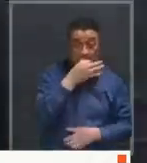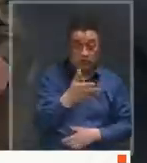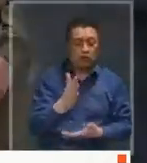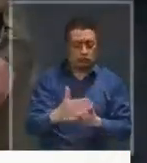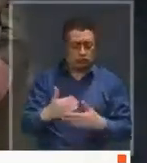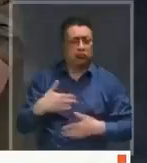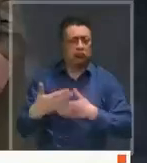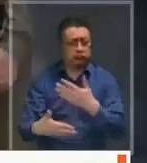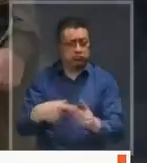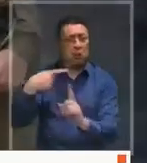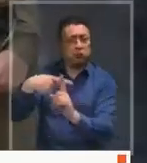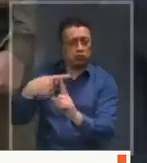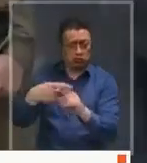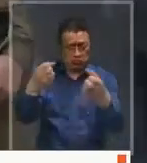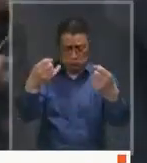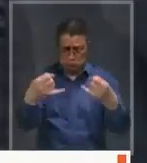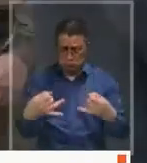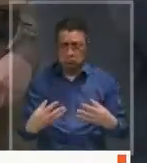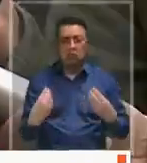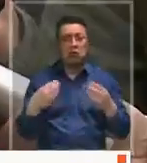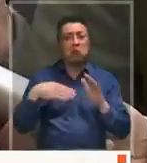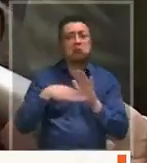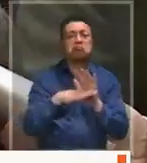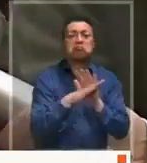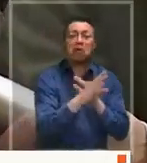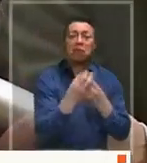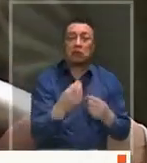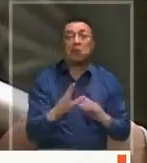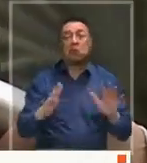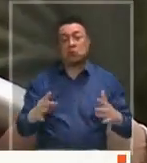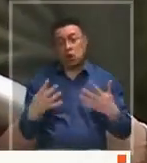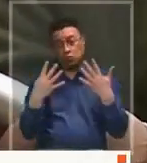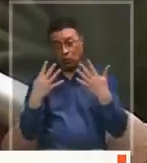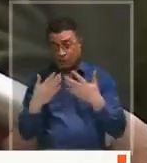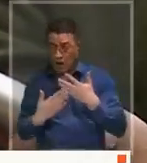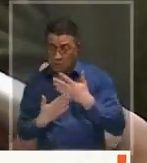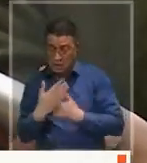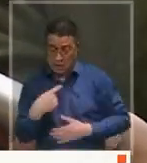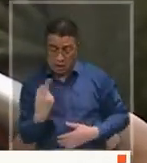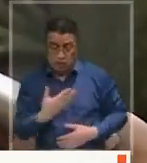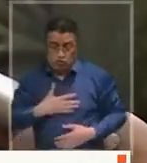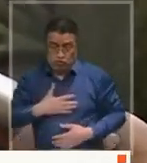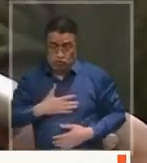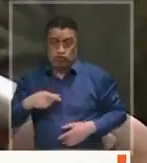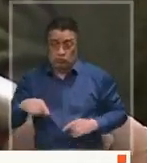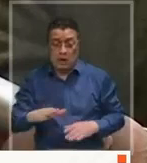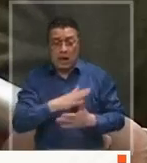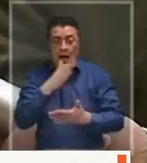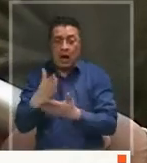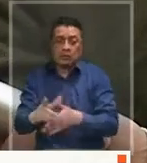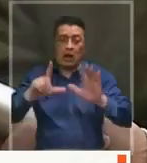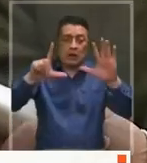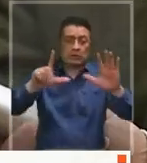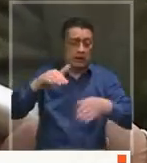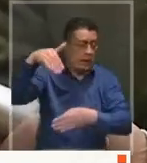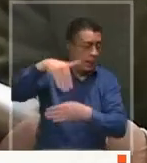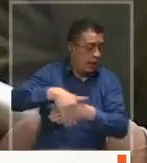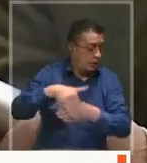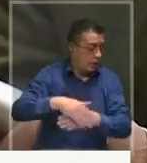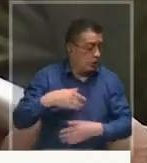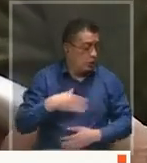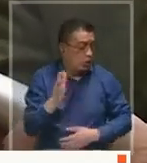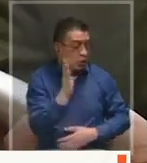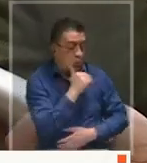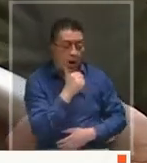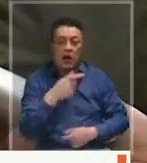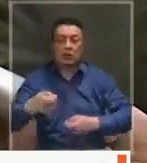cifras positivas. Nosotros desde cerca de las 9 de la mañana hasta las 7 de la tarde no tenemos comercio